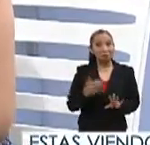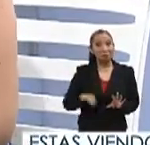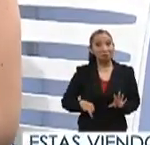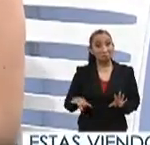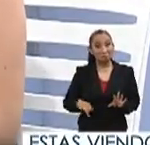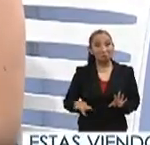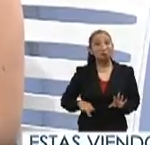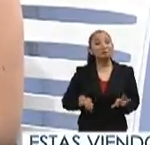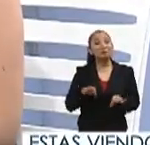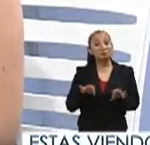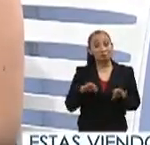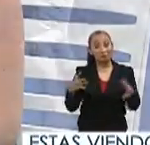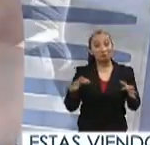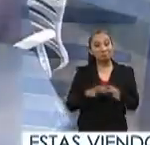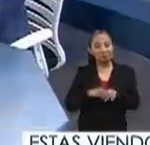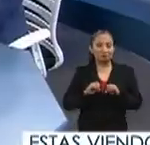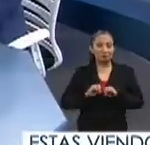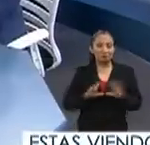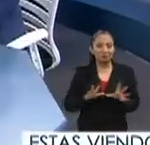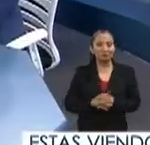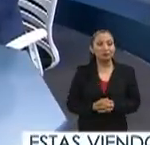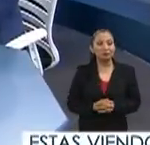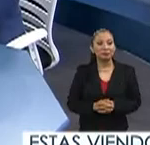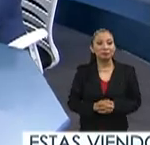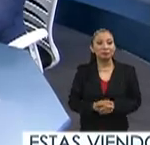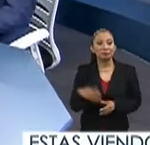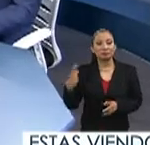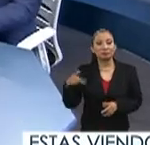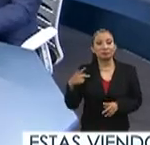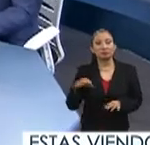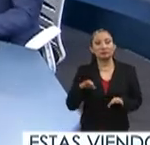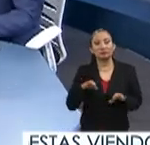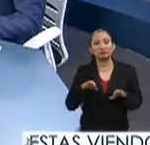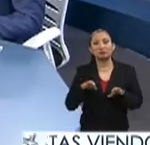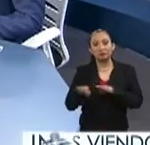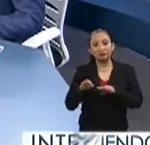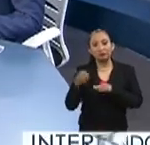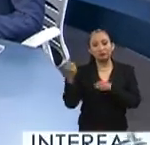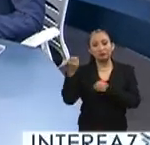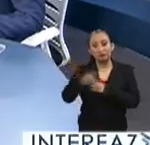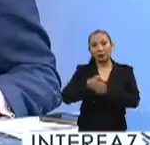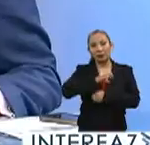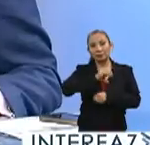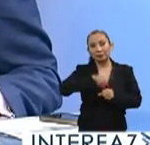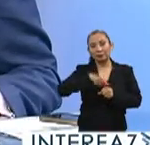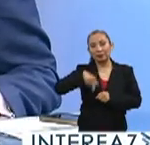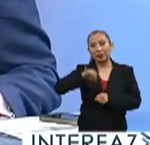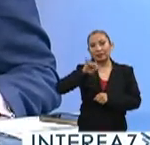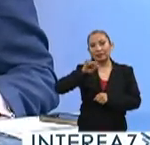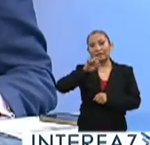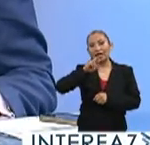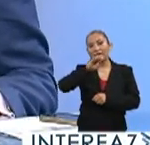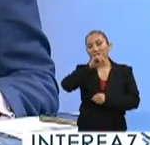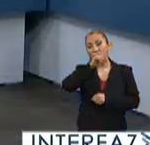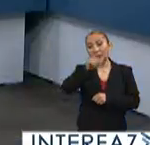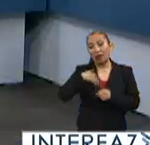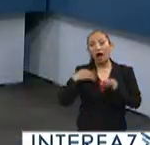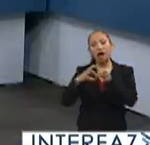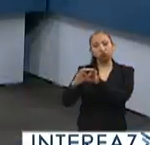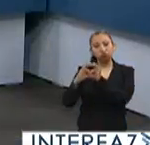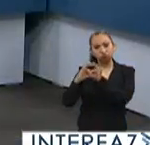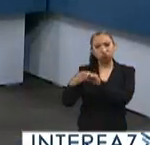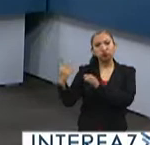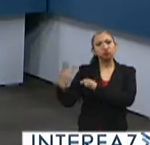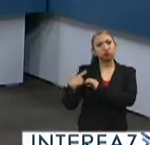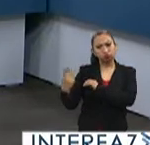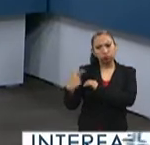sí, trabajando y colaborando con ellos. Por supuesto que es un trabajo que nos enviaron especialmente para Interfaz. Así es, tenemos una colaboración con